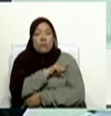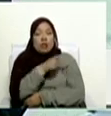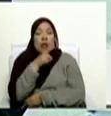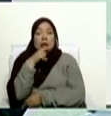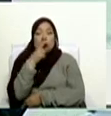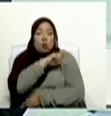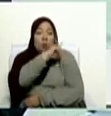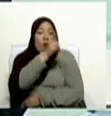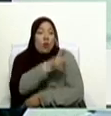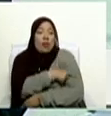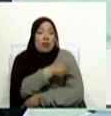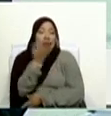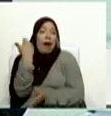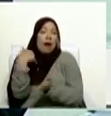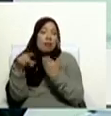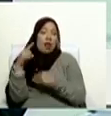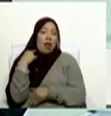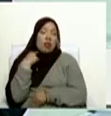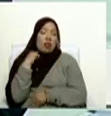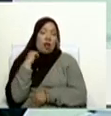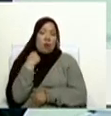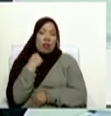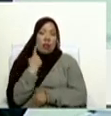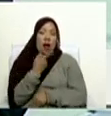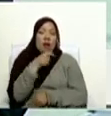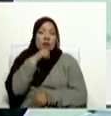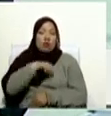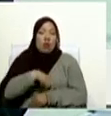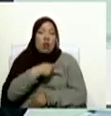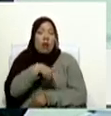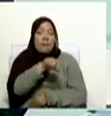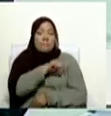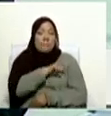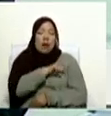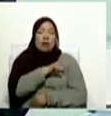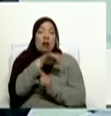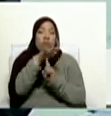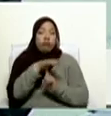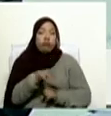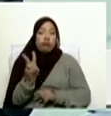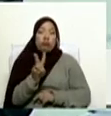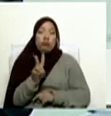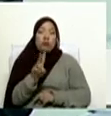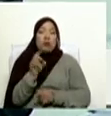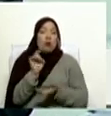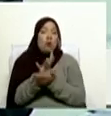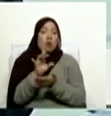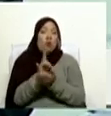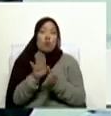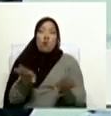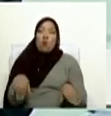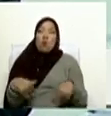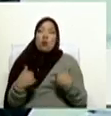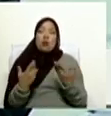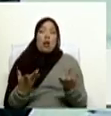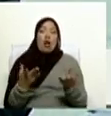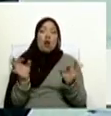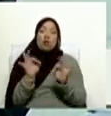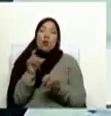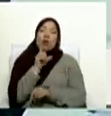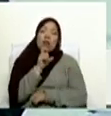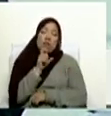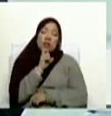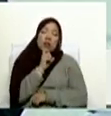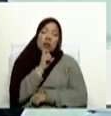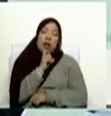poderoso que se conocía para esa época a nosotros nadie nos regaló la independencia como si